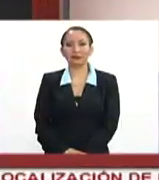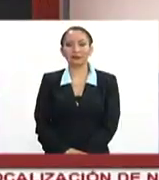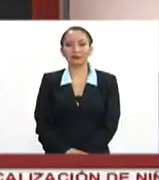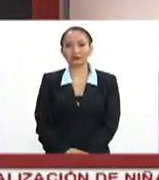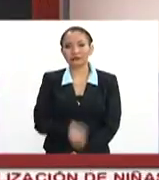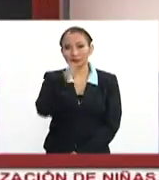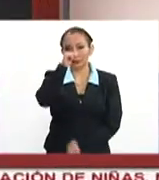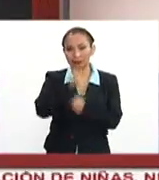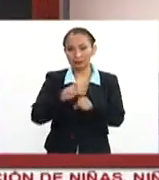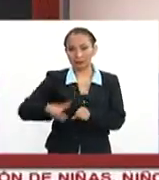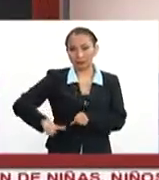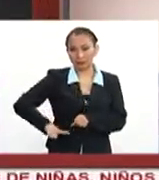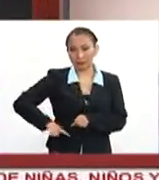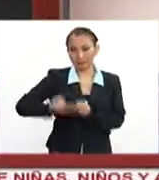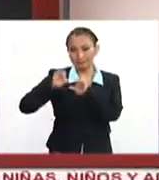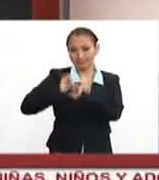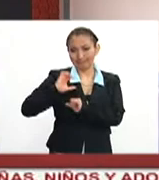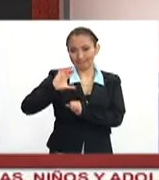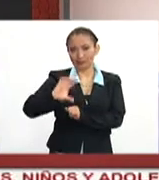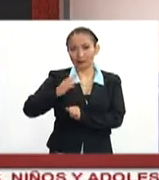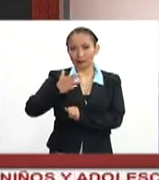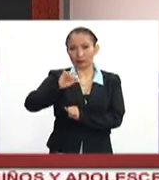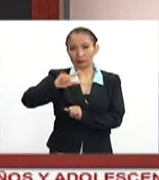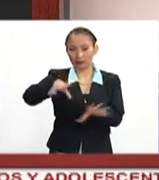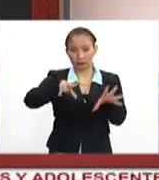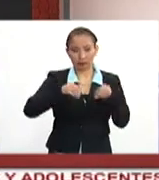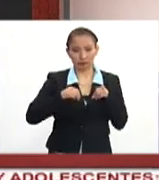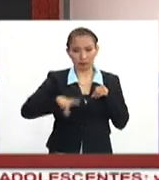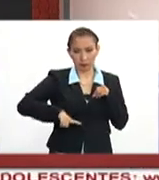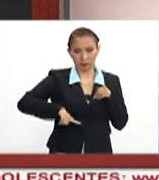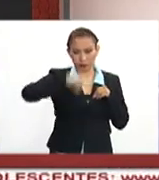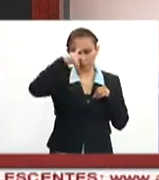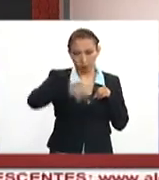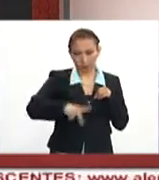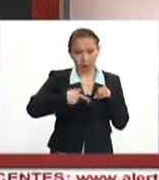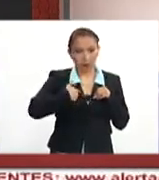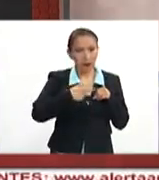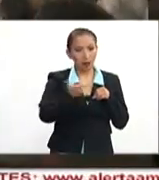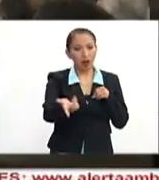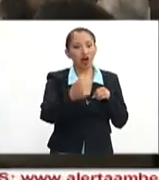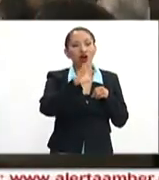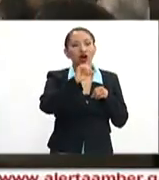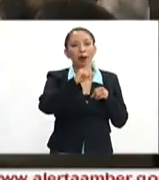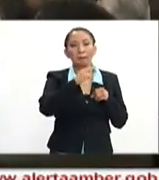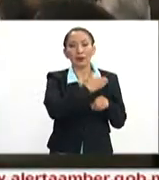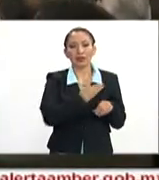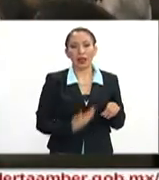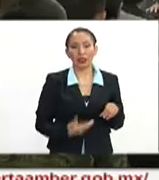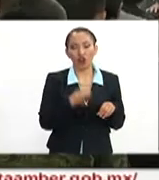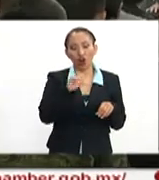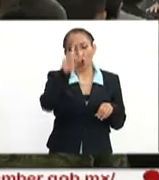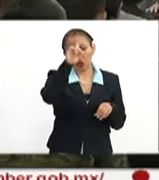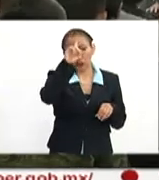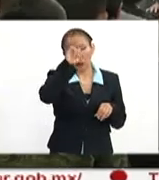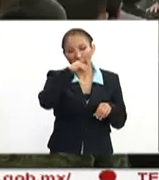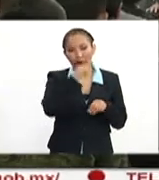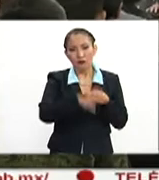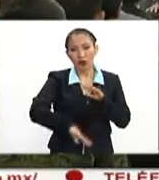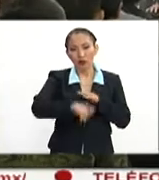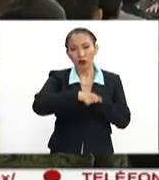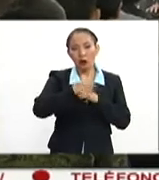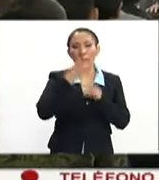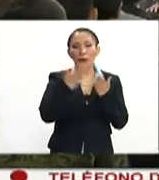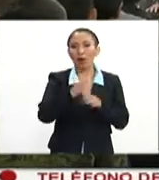El secretario de Gobernación, Miguel Ángel Osorio Chong, asumió a nombre del Gobierno de la República la copresidencia del Grupo Consultivo del Fondo Global del